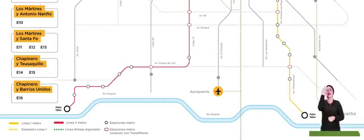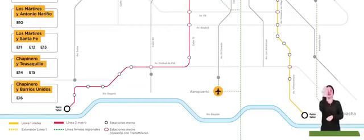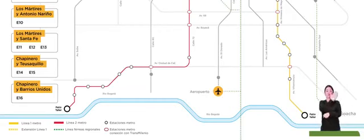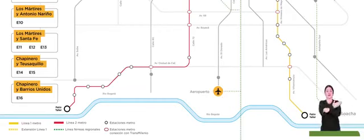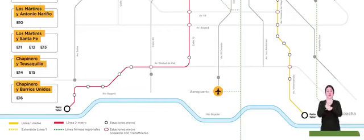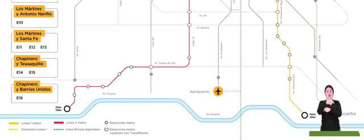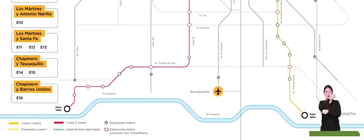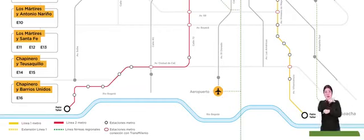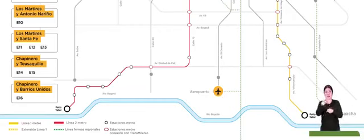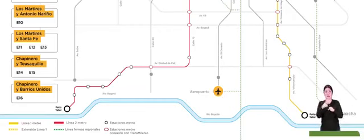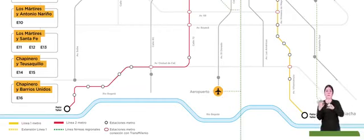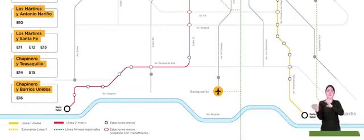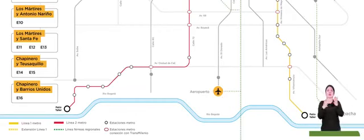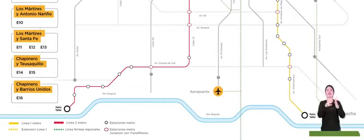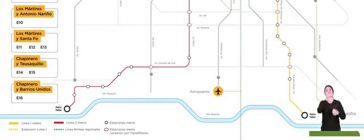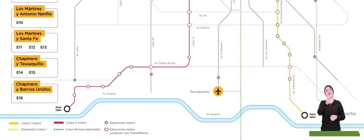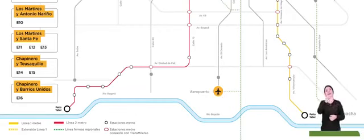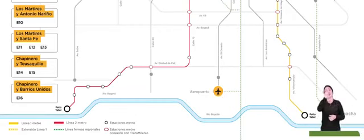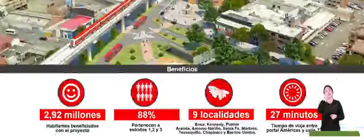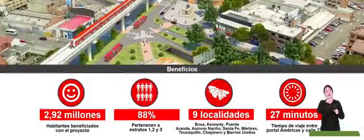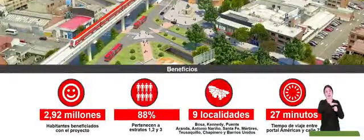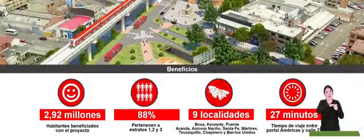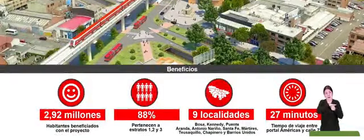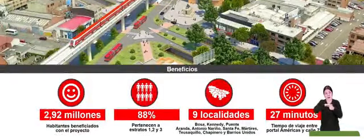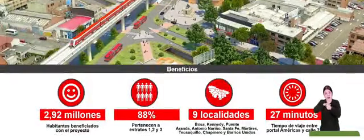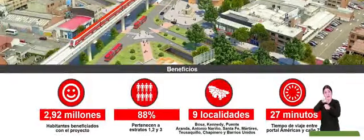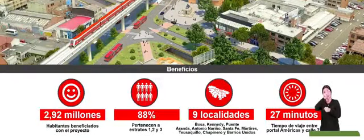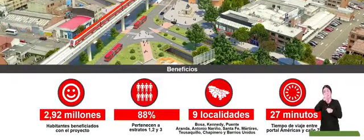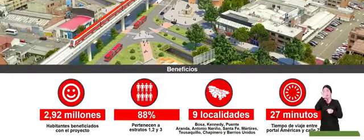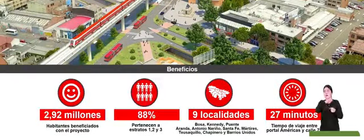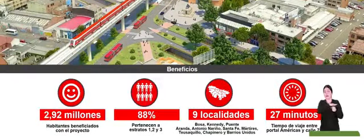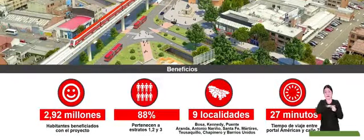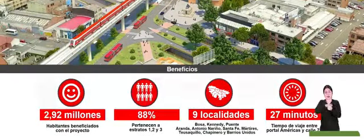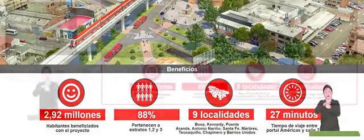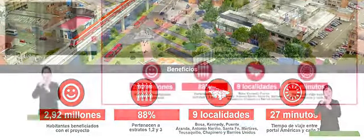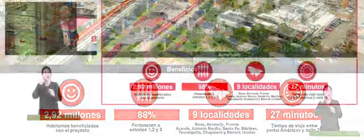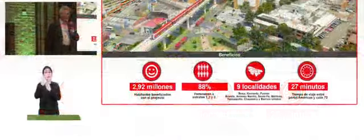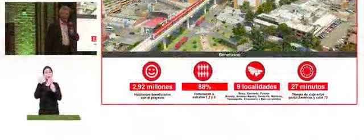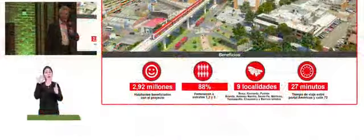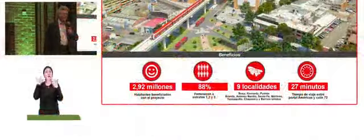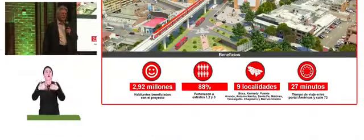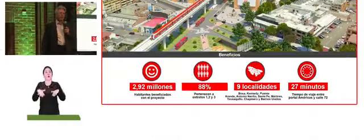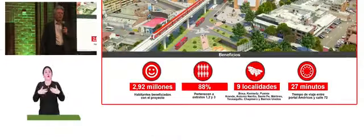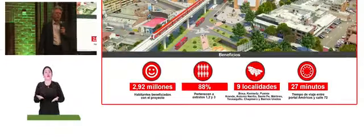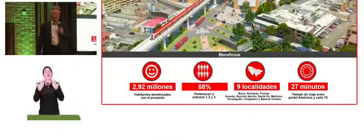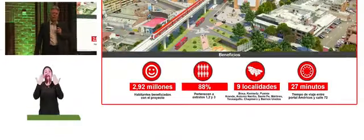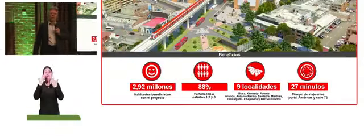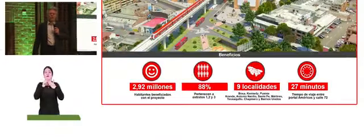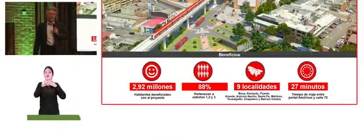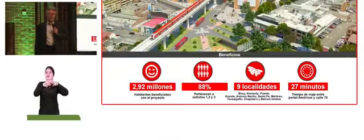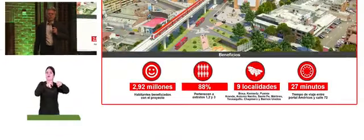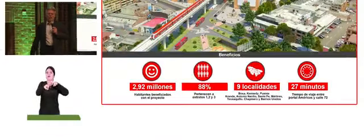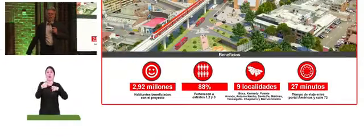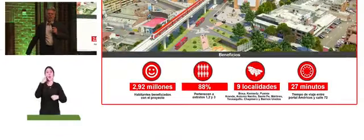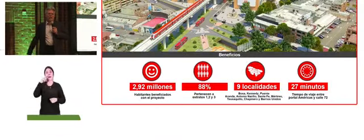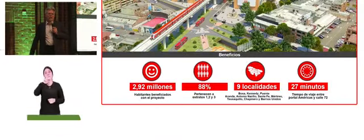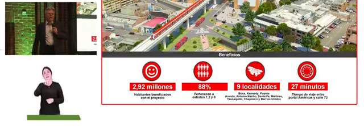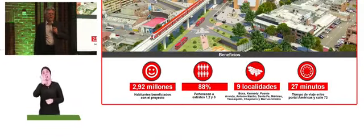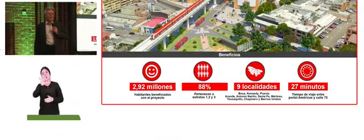pasará por 79 barrios y tiene un impacto fundamental en la movilidad. Este recorrido de 24 kilómetros se